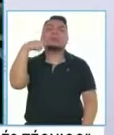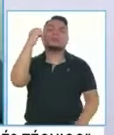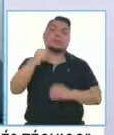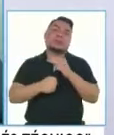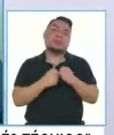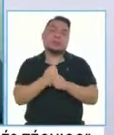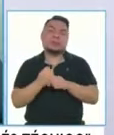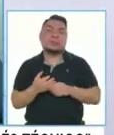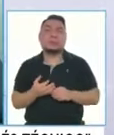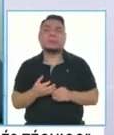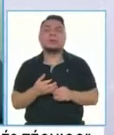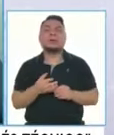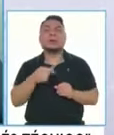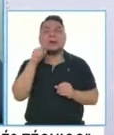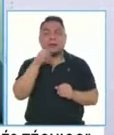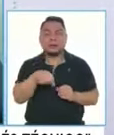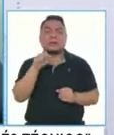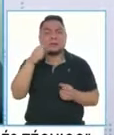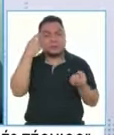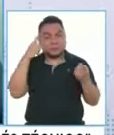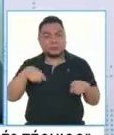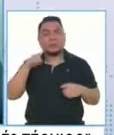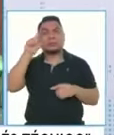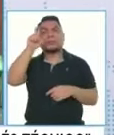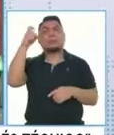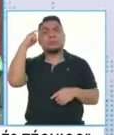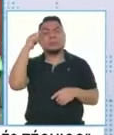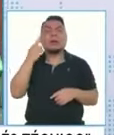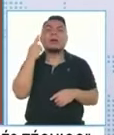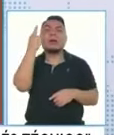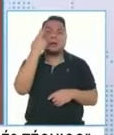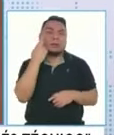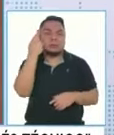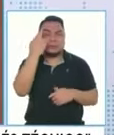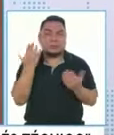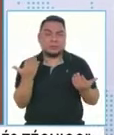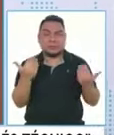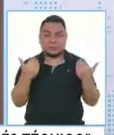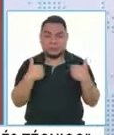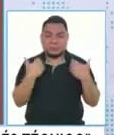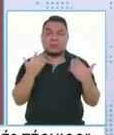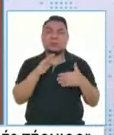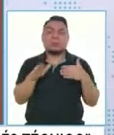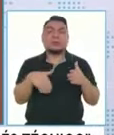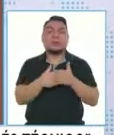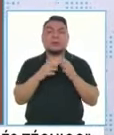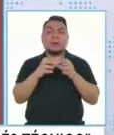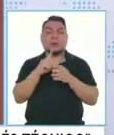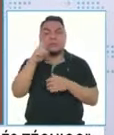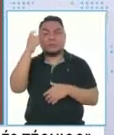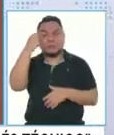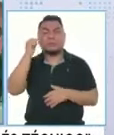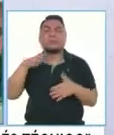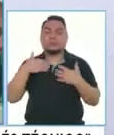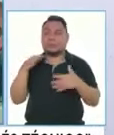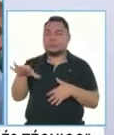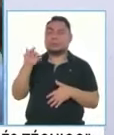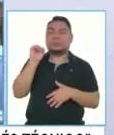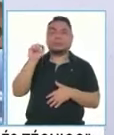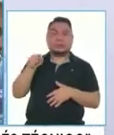año. Eso sería el acuerdo político racional que, si tuviéramos una élite política, se podría